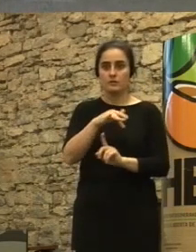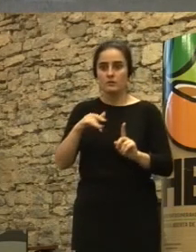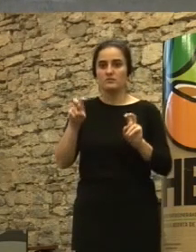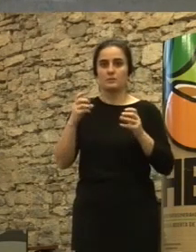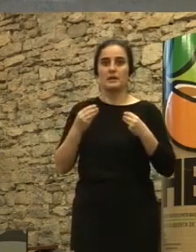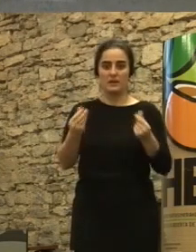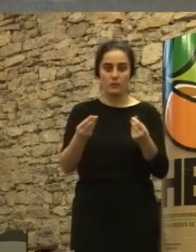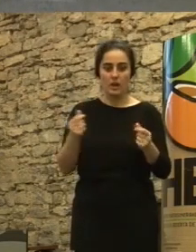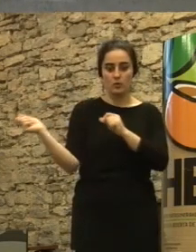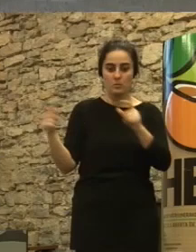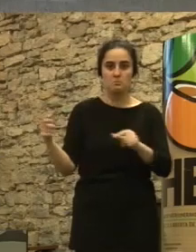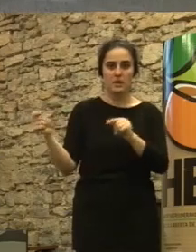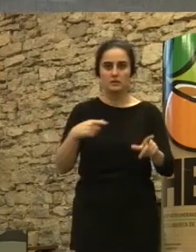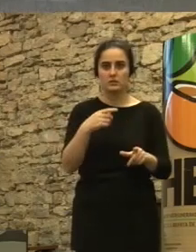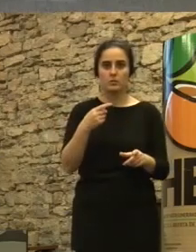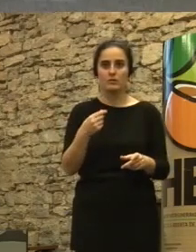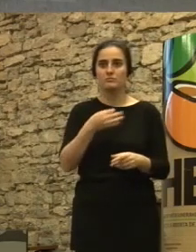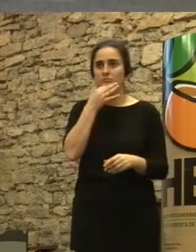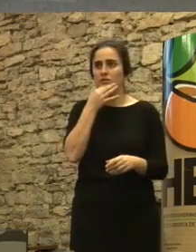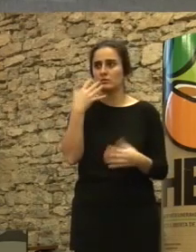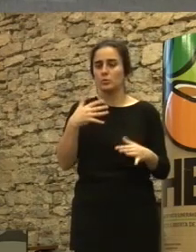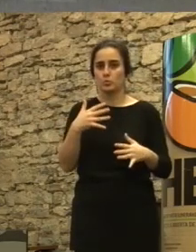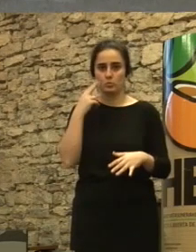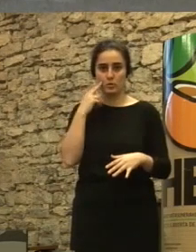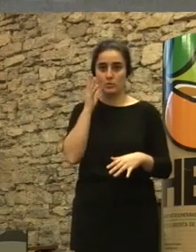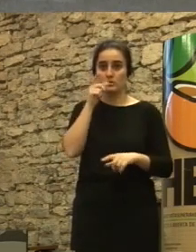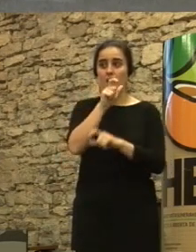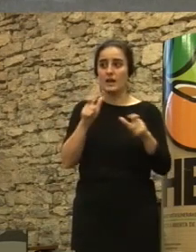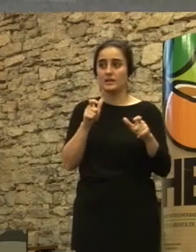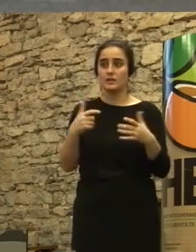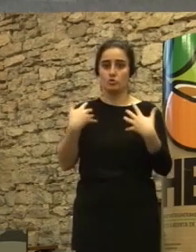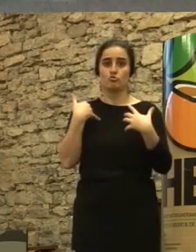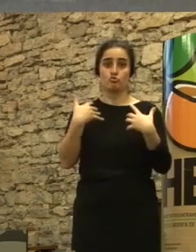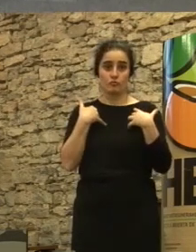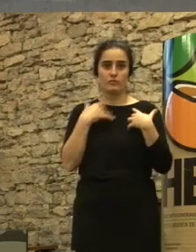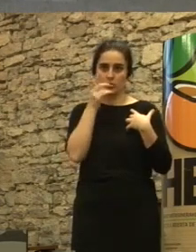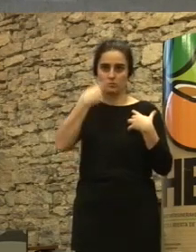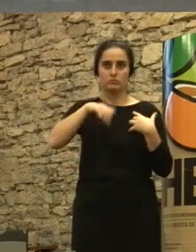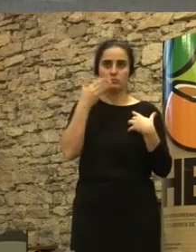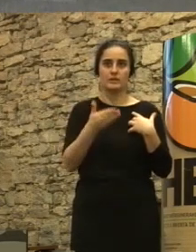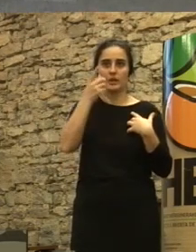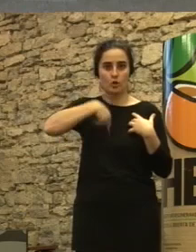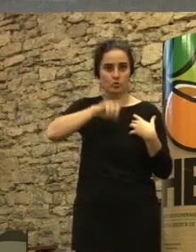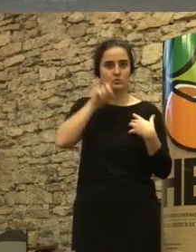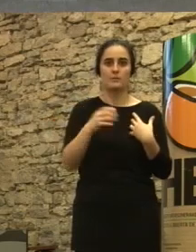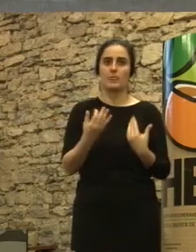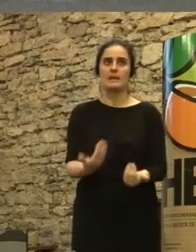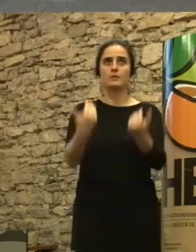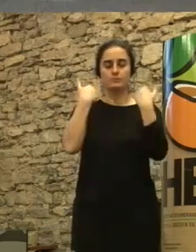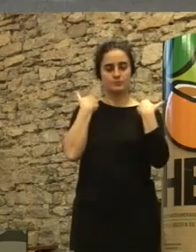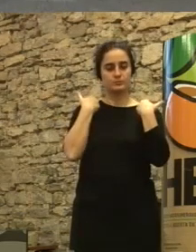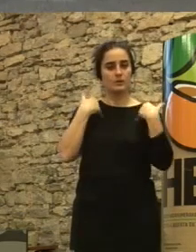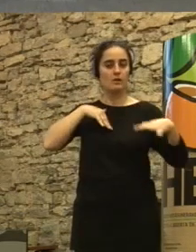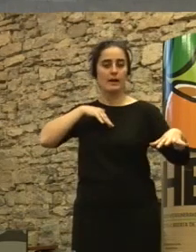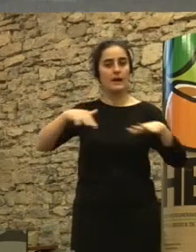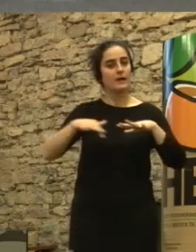los refugiados, los migrantes, este tipo de cosas. De verdad que hay gente que sufre por esta desinformación, por lo cual es muy importante que todos nosotros tomemos ese papel activo. Nosotros